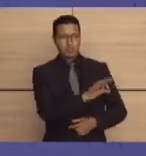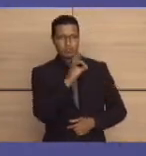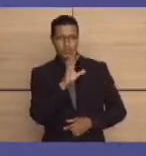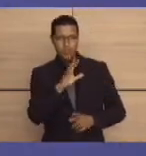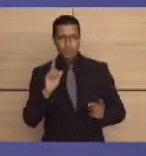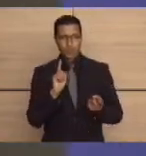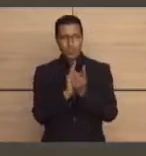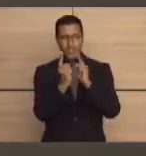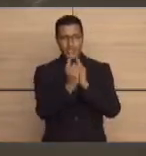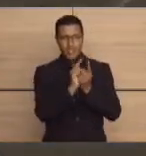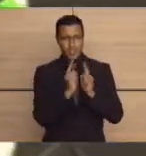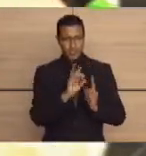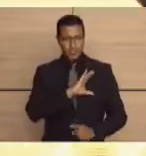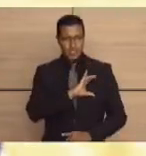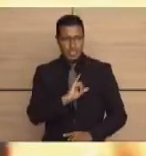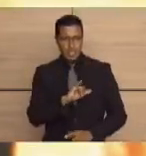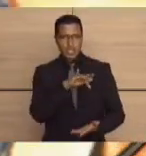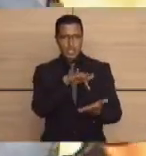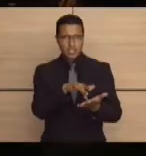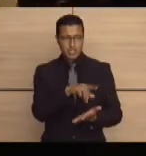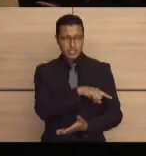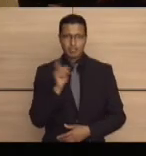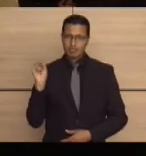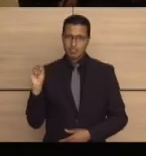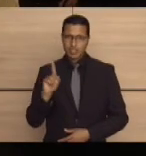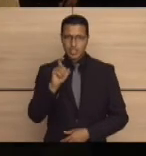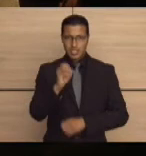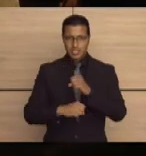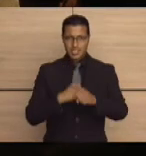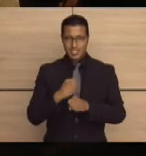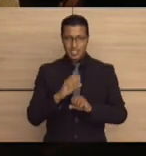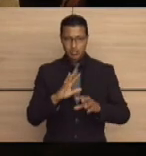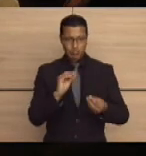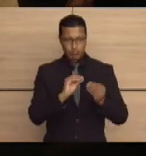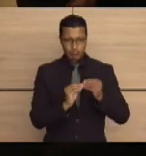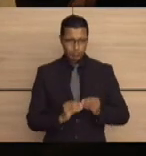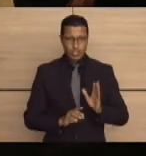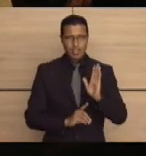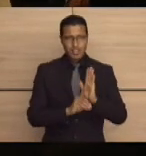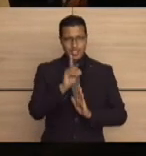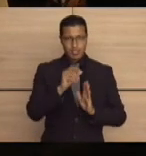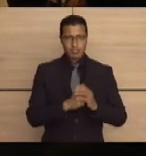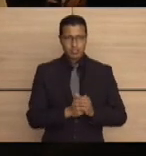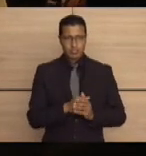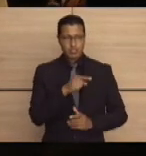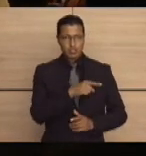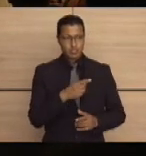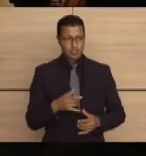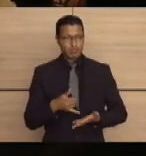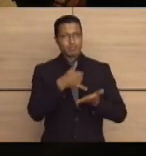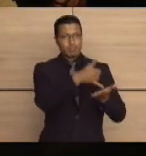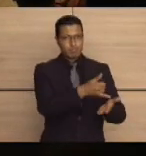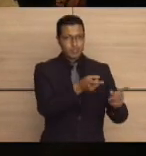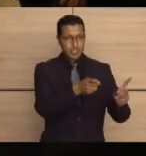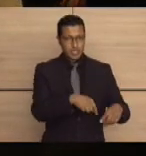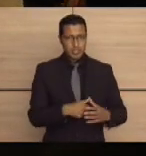Encuentro Mundial del Deporte en Cali y en los 60 años del Banco Interamericano de Desarrollo. Recientemente obtuvo el reconocimiento Women of Excellence en el